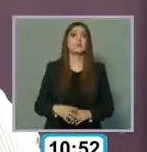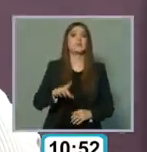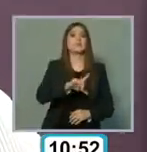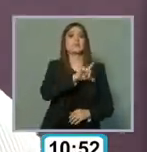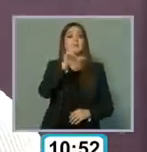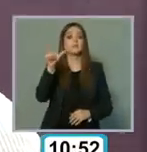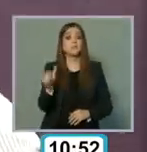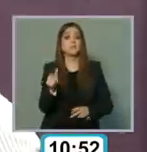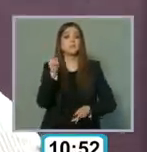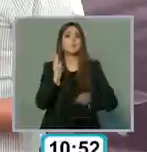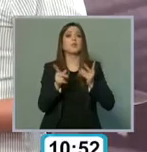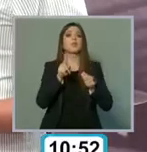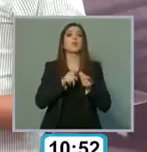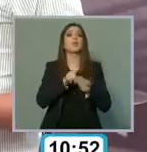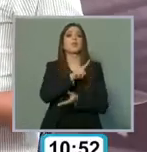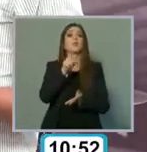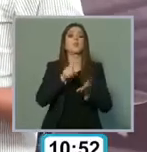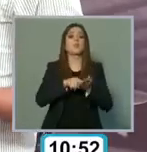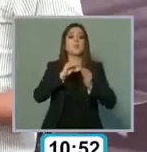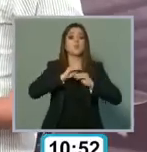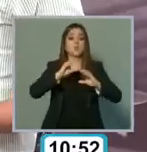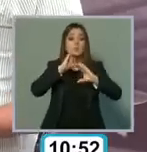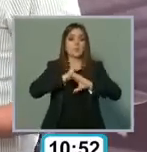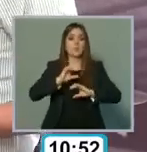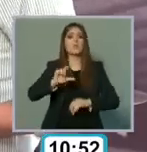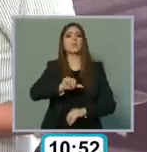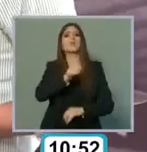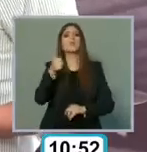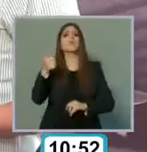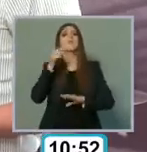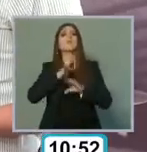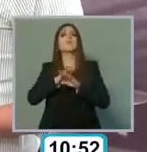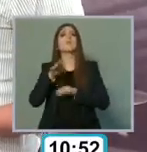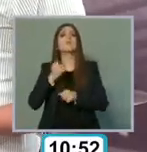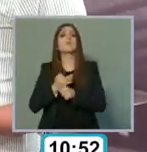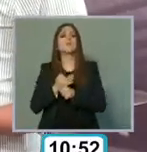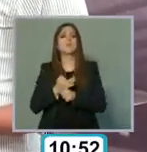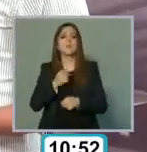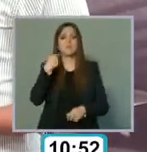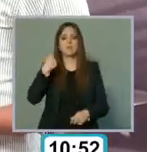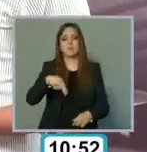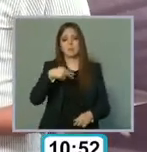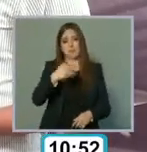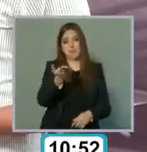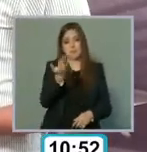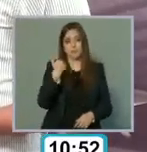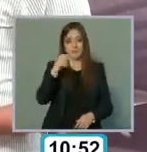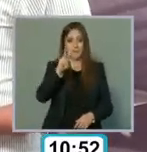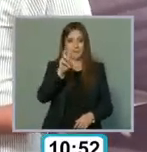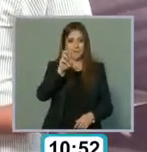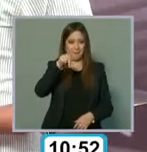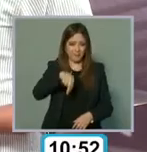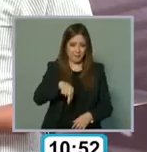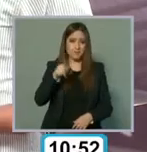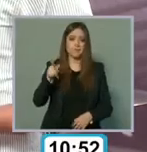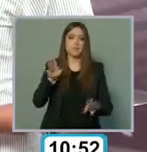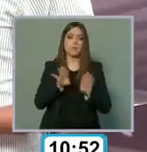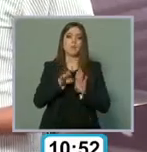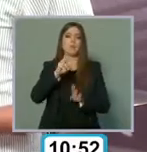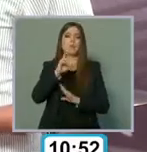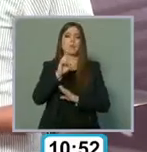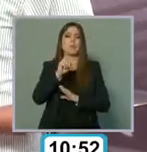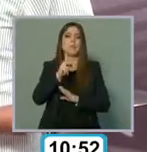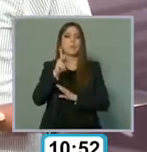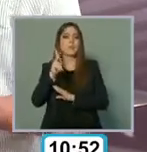dónde se van a estar presentando. ¿te Correcto, parece? ya está. Por lo pronto, ¿qué tema sigue a continuación? Nos vamos con un tema que se llama Ven, es un tema rock pop, un poquito más arriba.